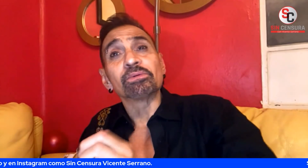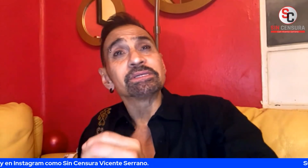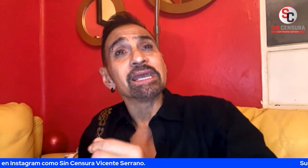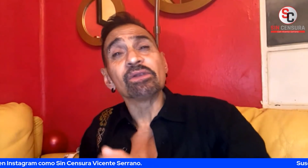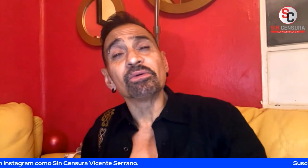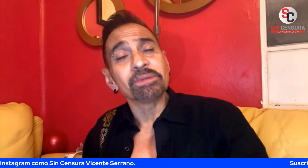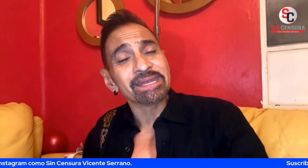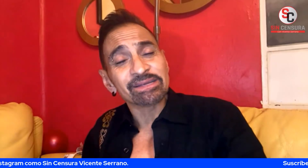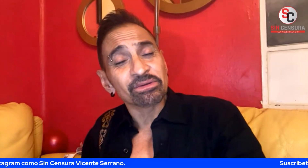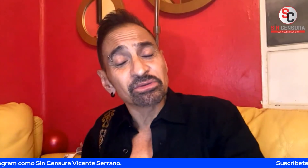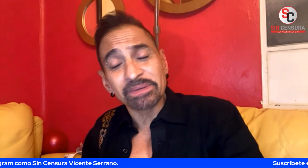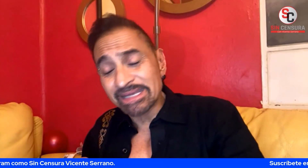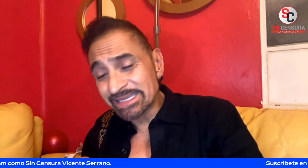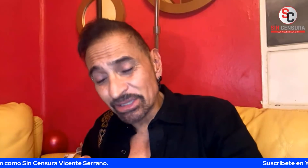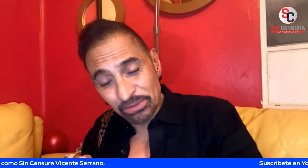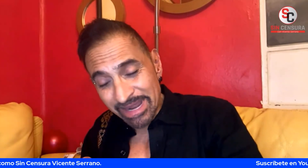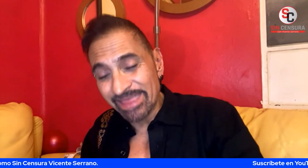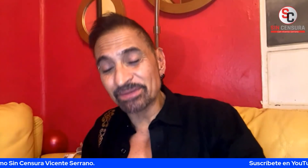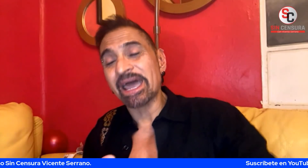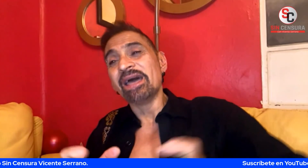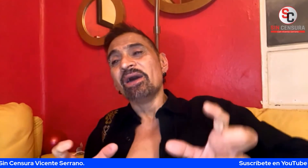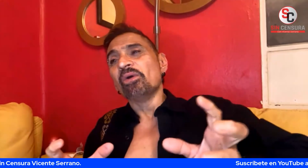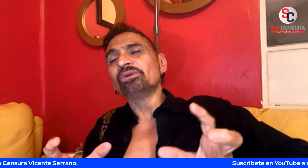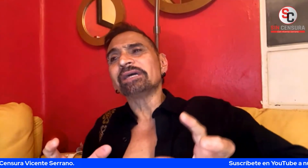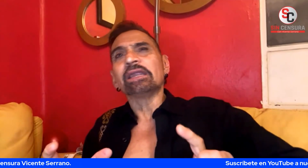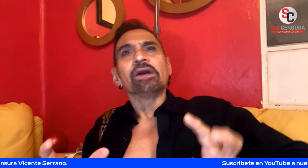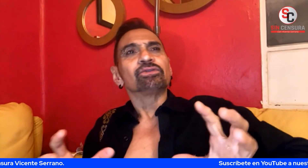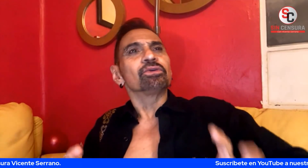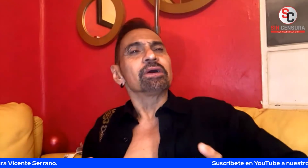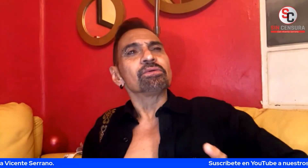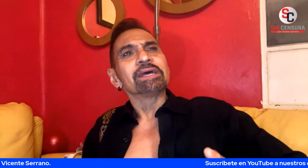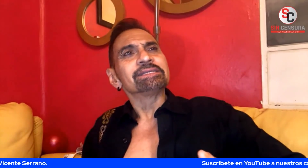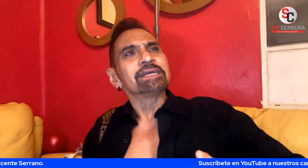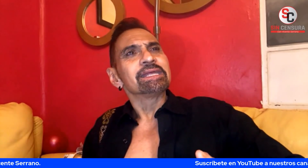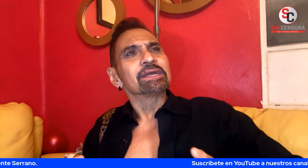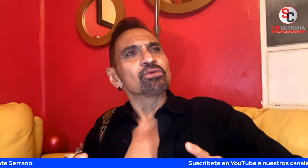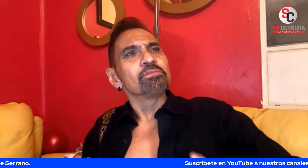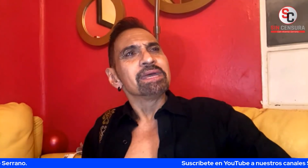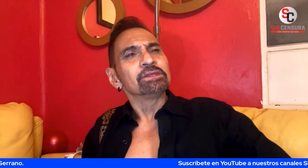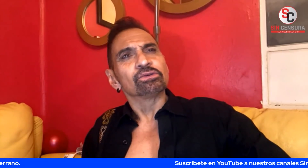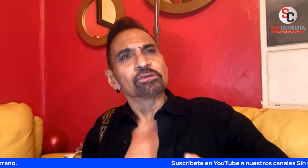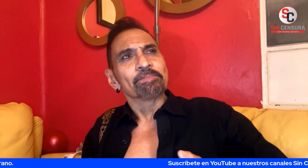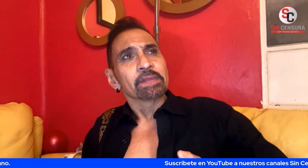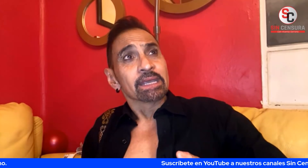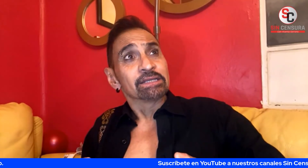Obrador y como si él no estuviera haciendo nada. O sea, usan toda una serie de